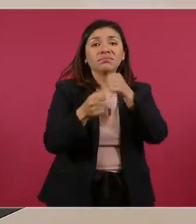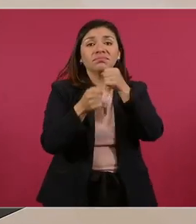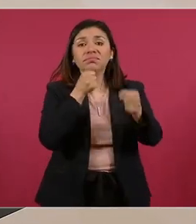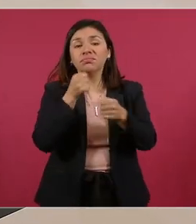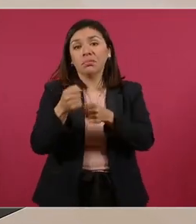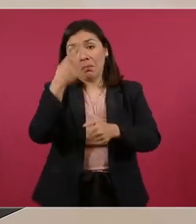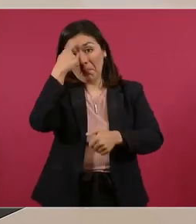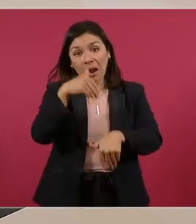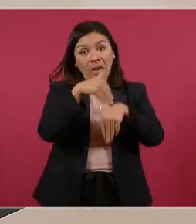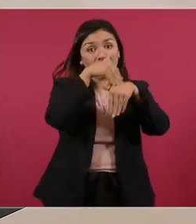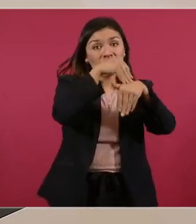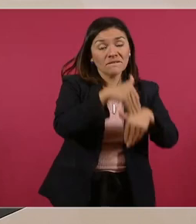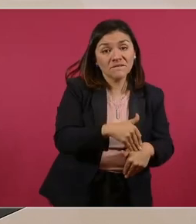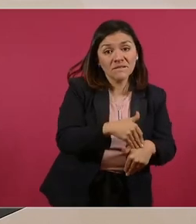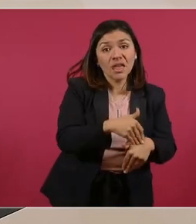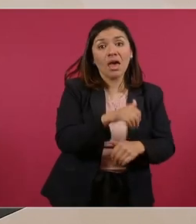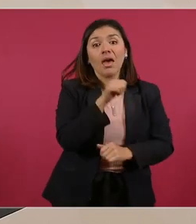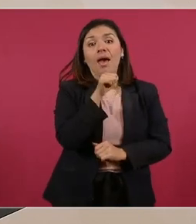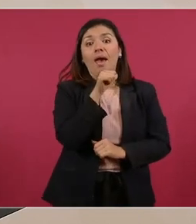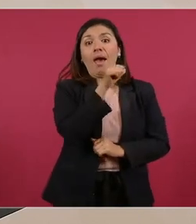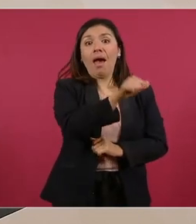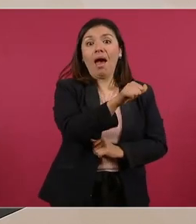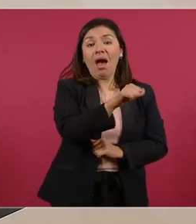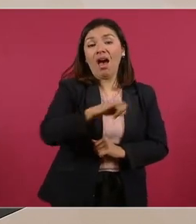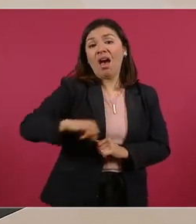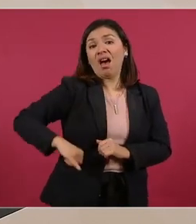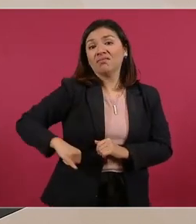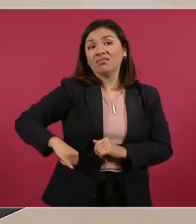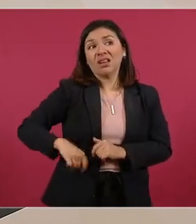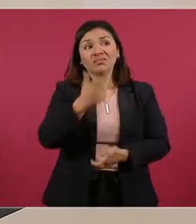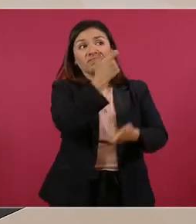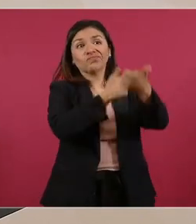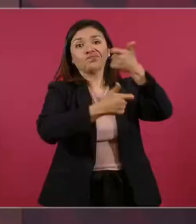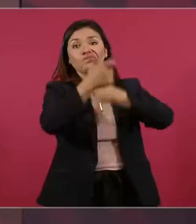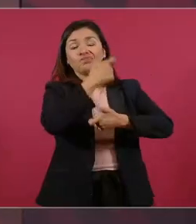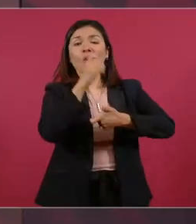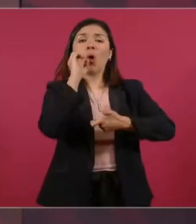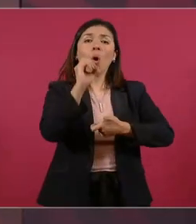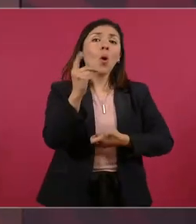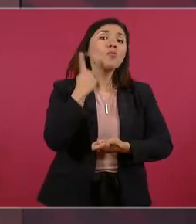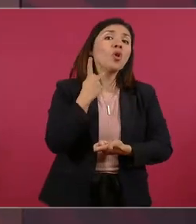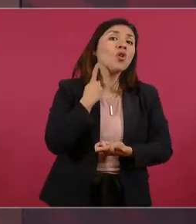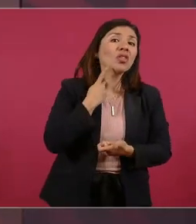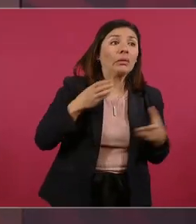al servicio de intereses económicos o políticos.